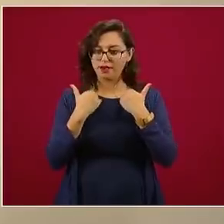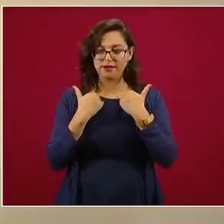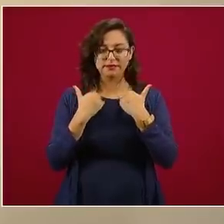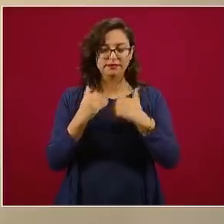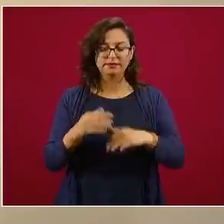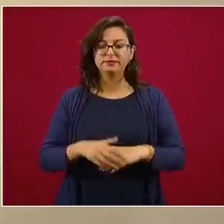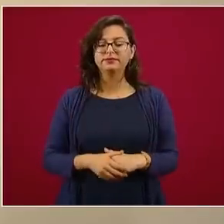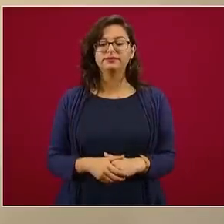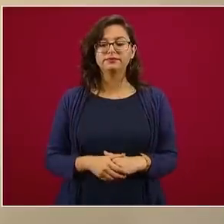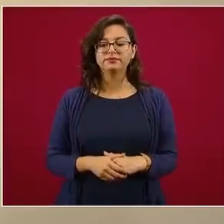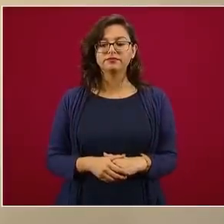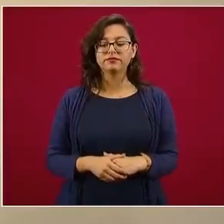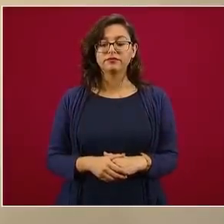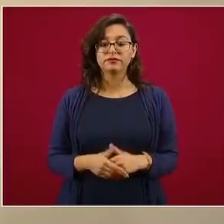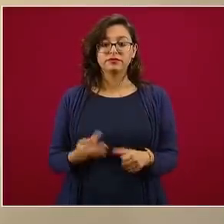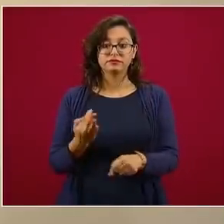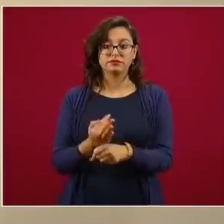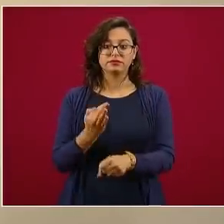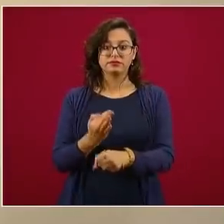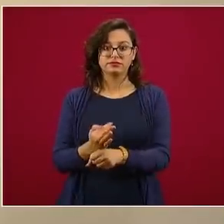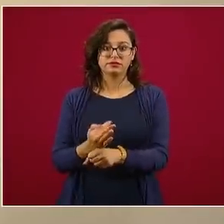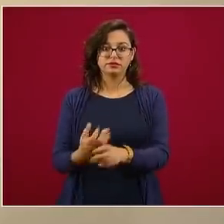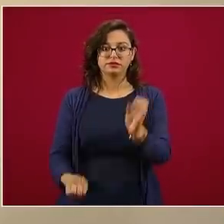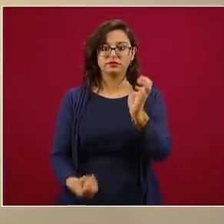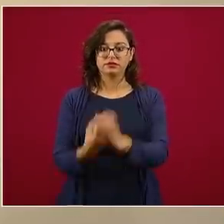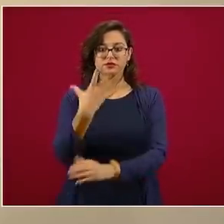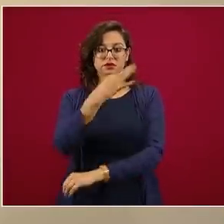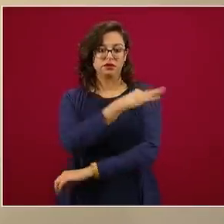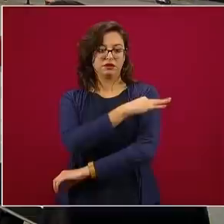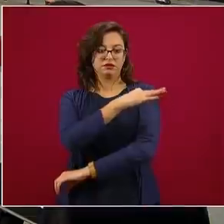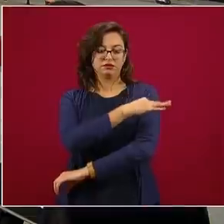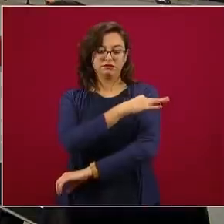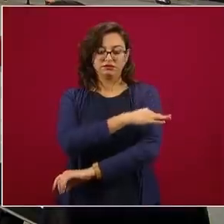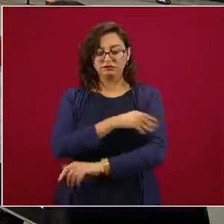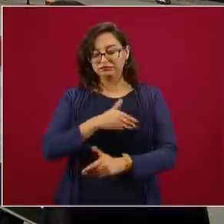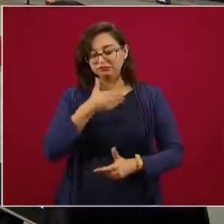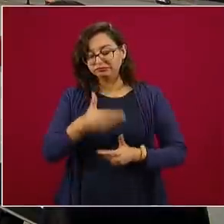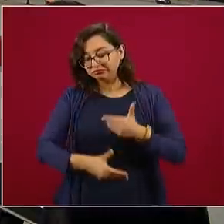de descubrimiento de esta vacuna. Entonces,